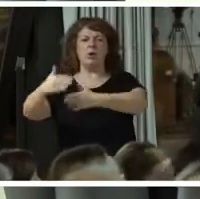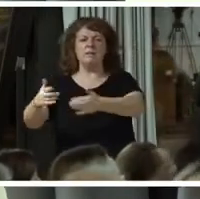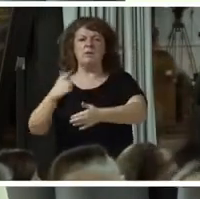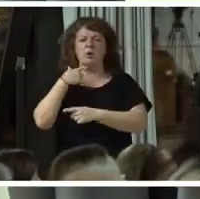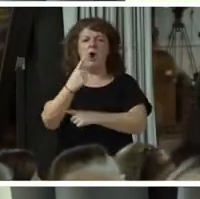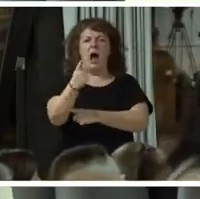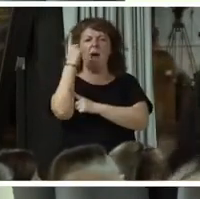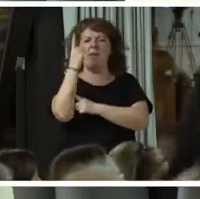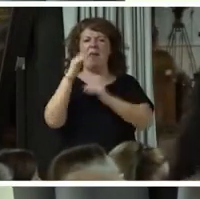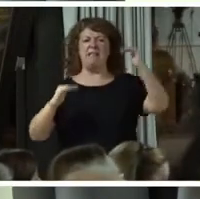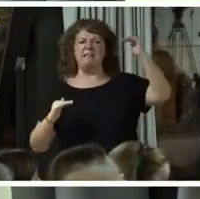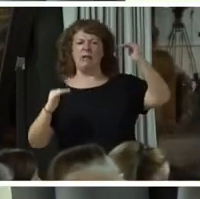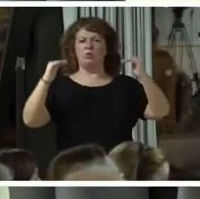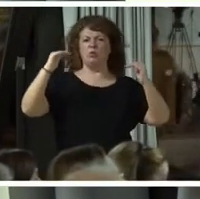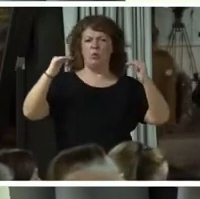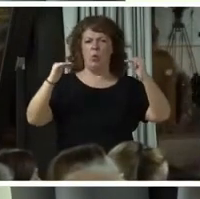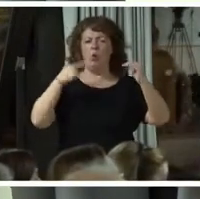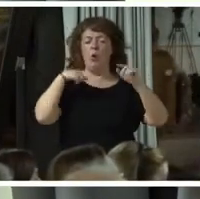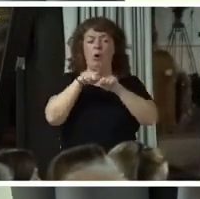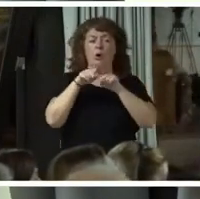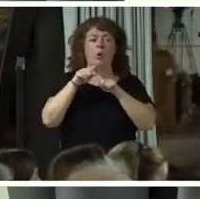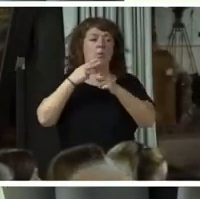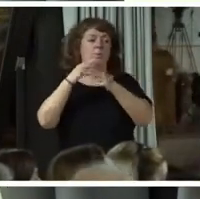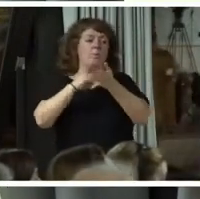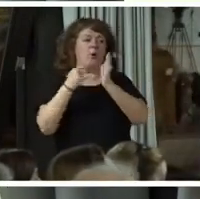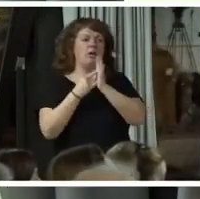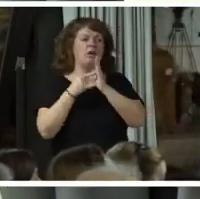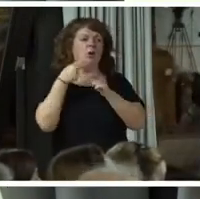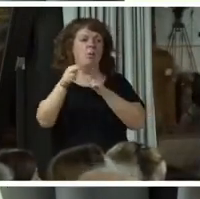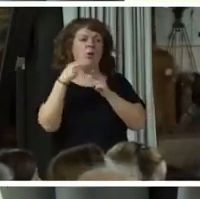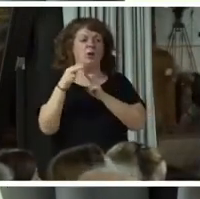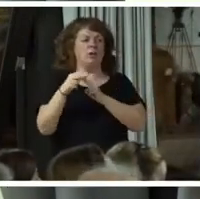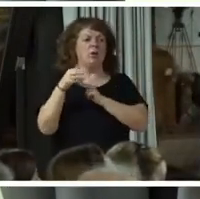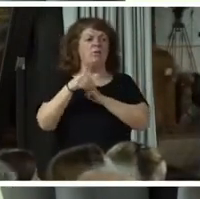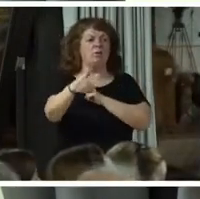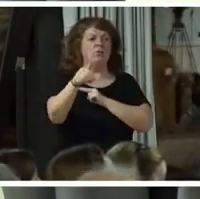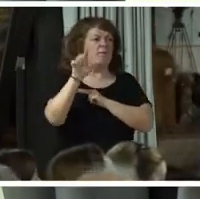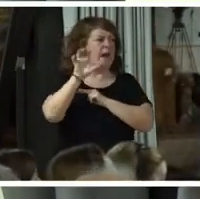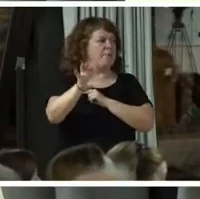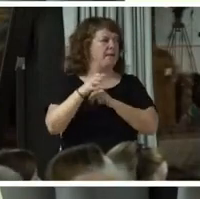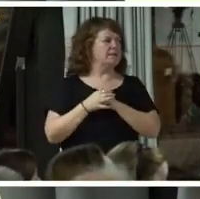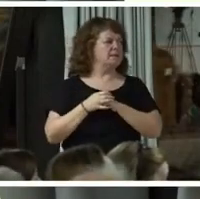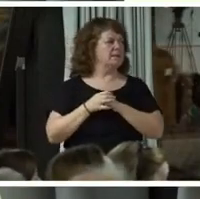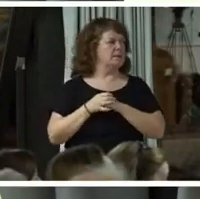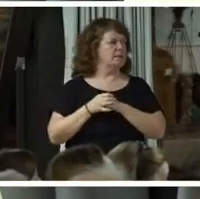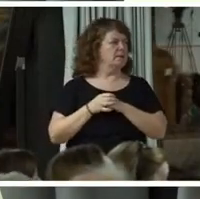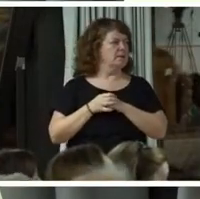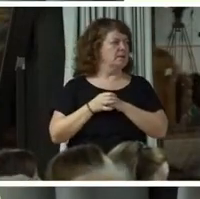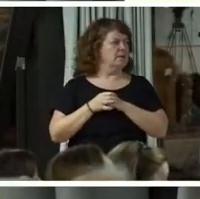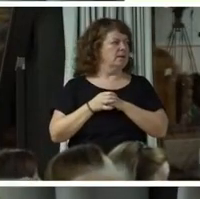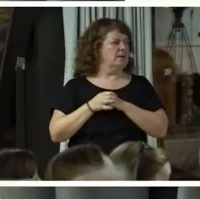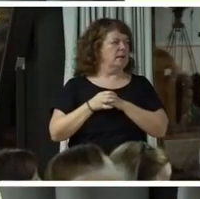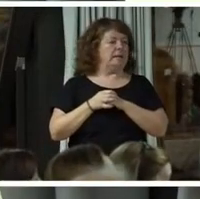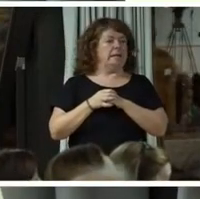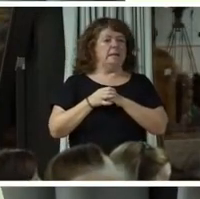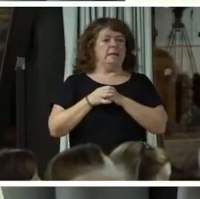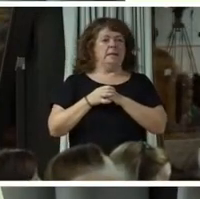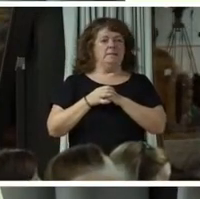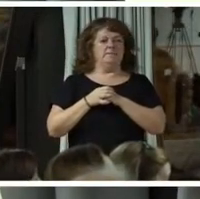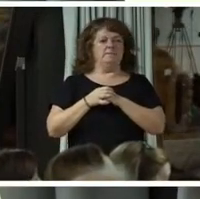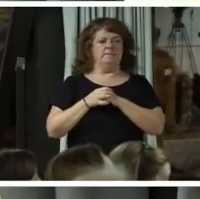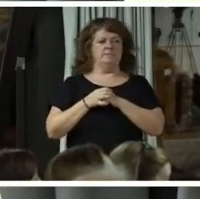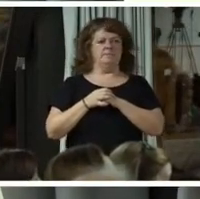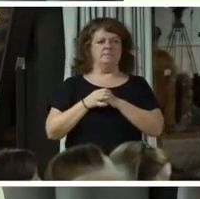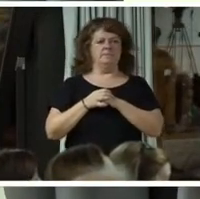amenaza al estatu cu y las que tienen un proyecto político eh de futuro para para el país eh Y tal y como decíamos